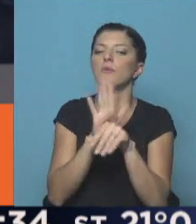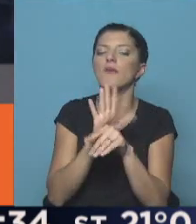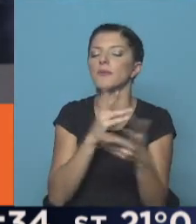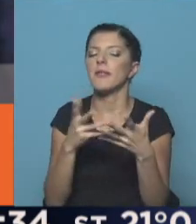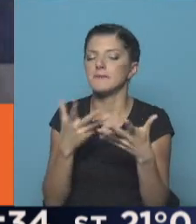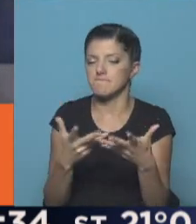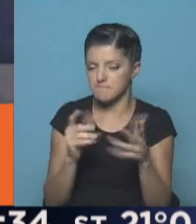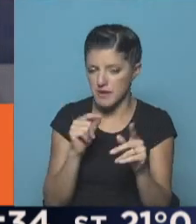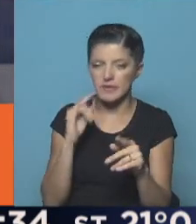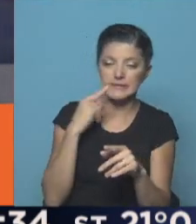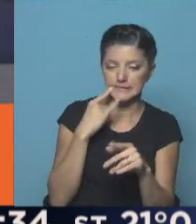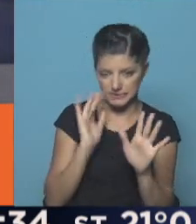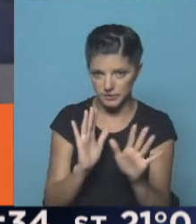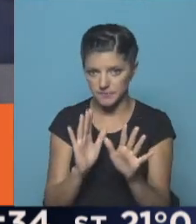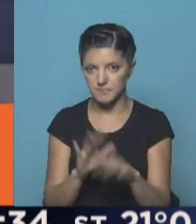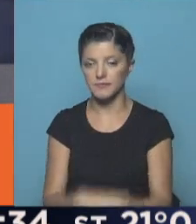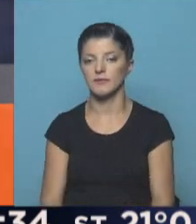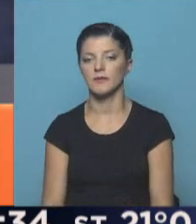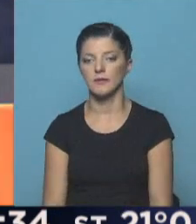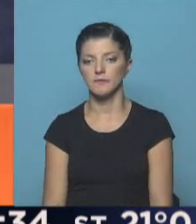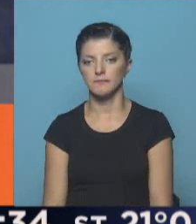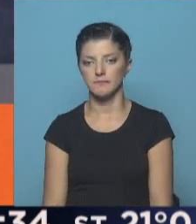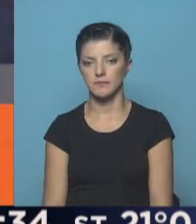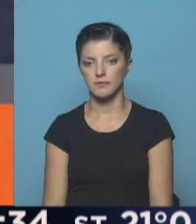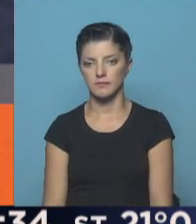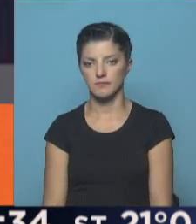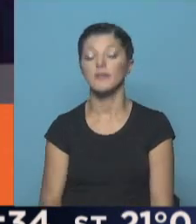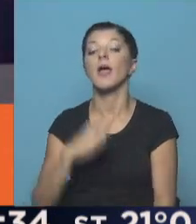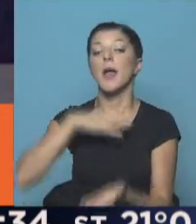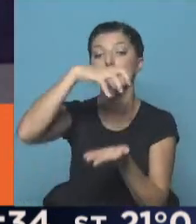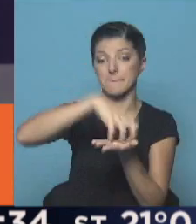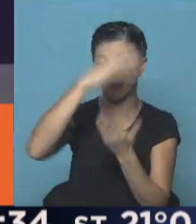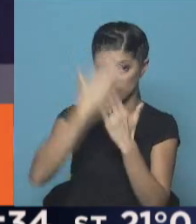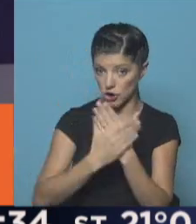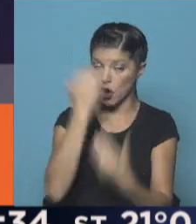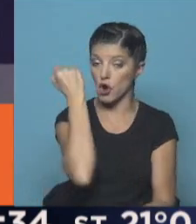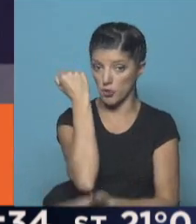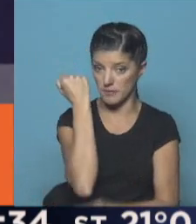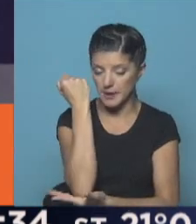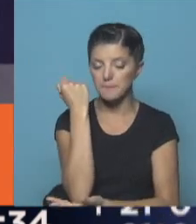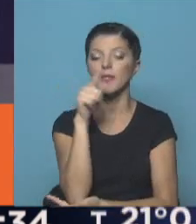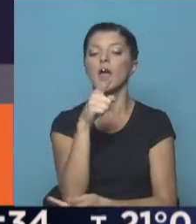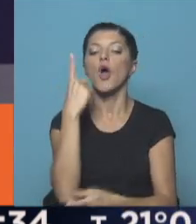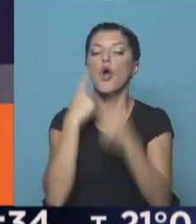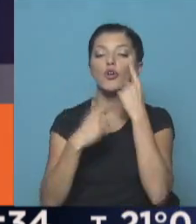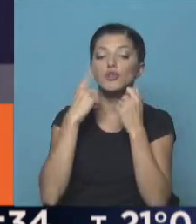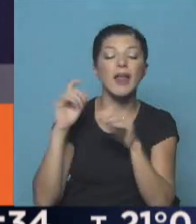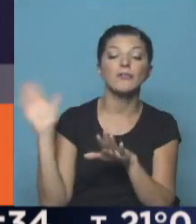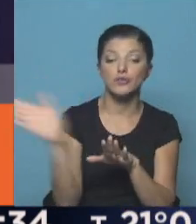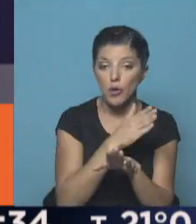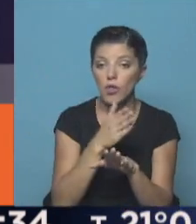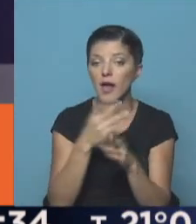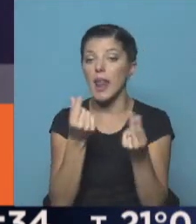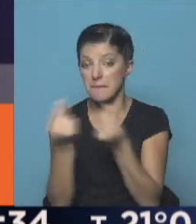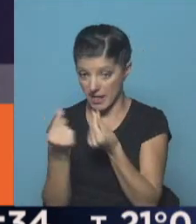nada. Es decir, en Tesoro, nuestra Hacienda, Ministerio de Hacienda, es que controla todo flujo de